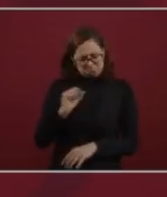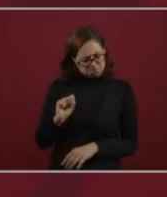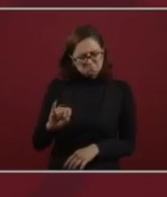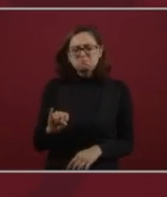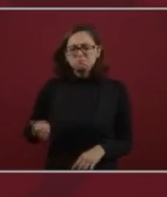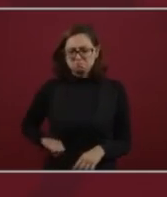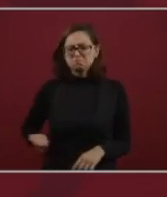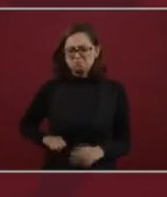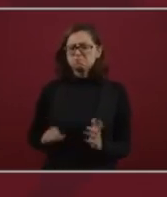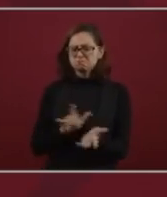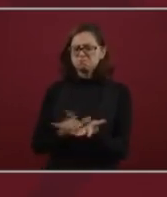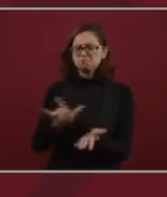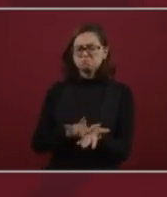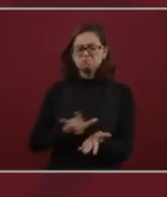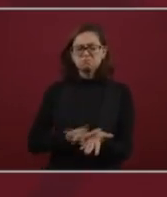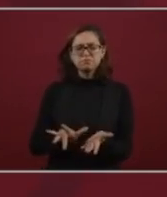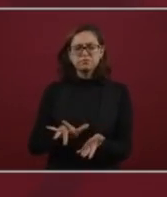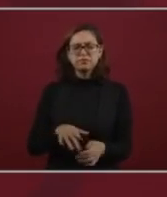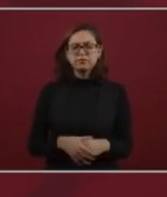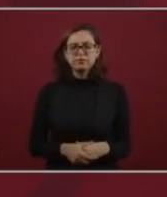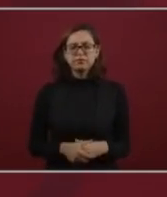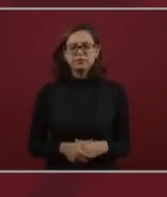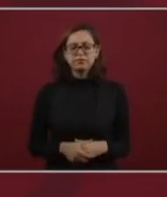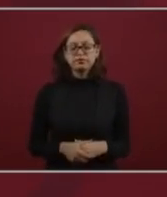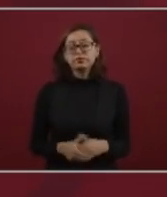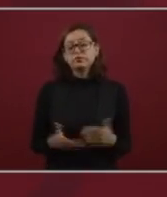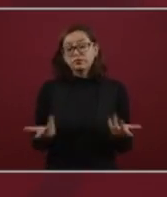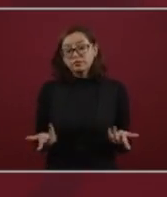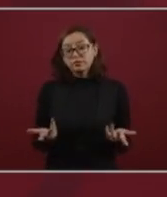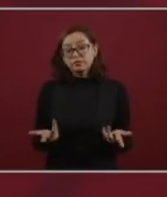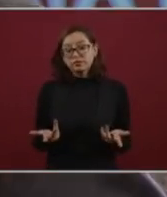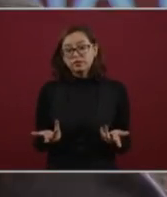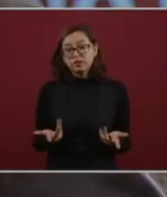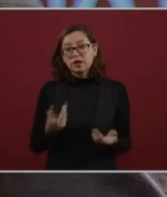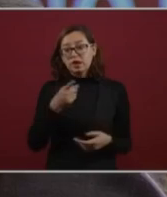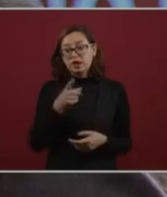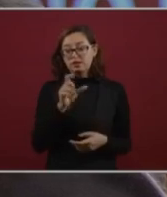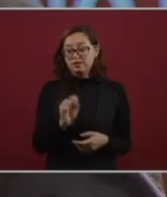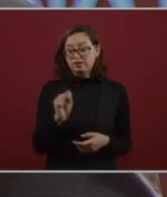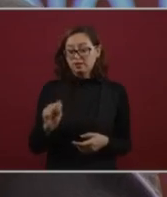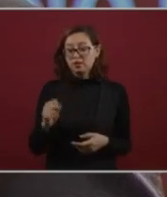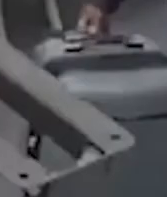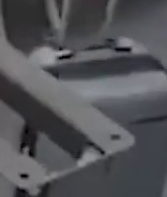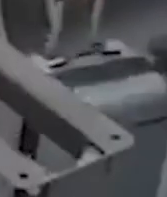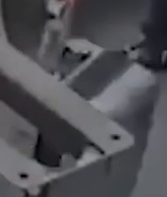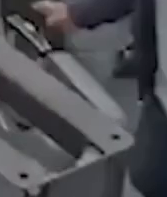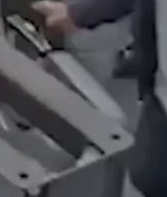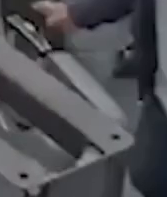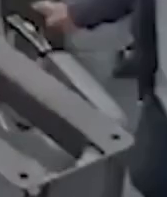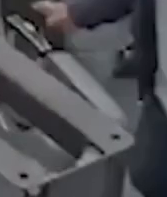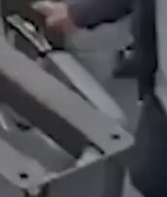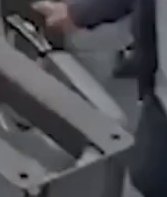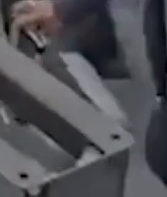es un hombre que el mandatario reconoce como leal y de resultados. En béisbol, podríamos decir que es un cuarto bar.